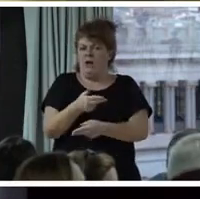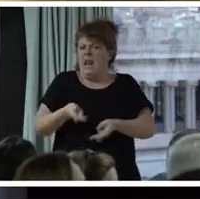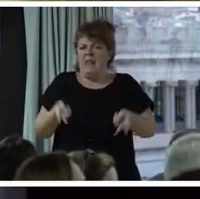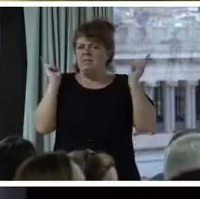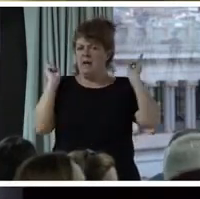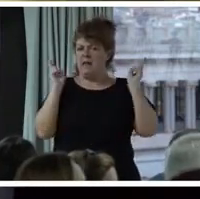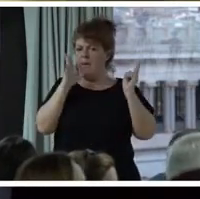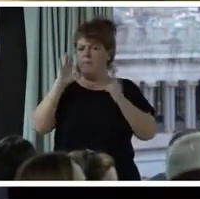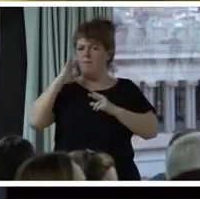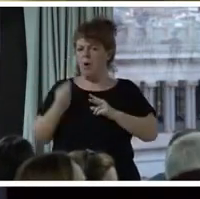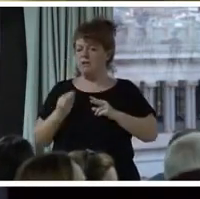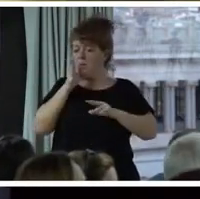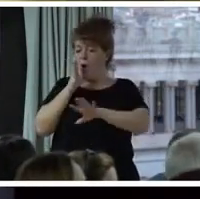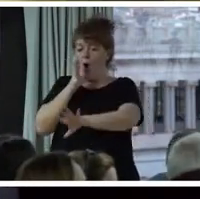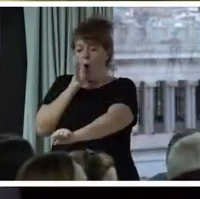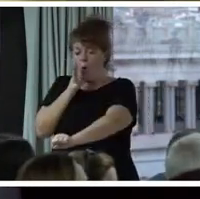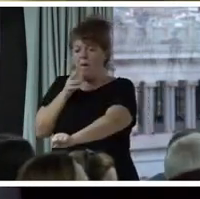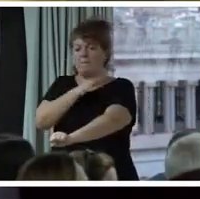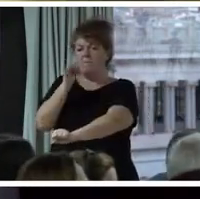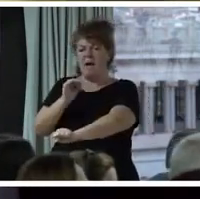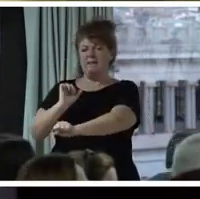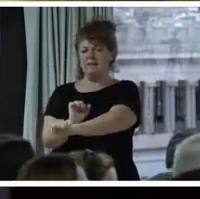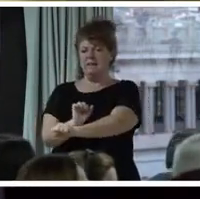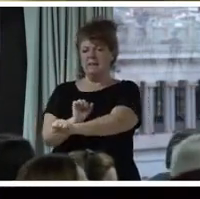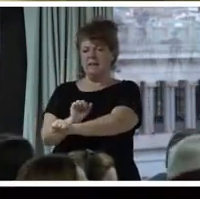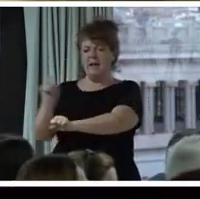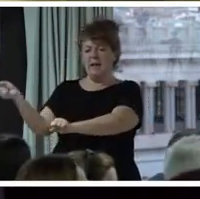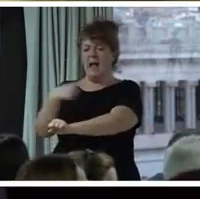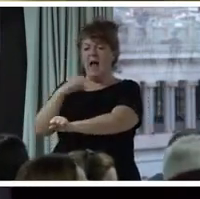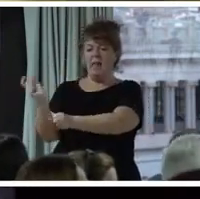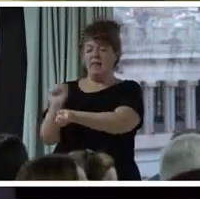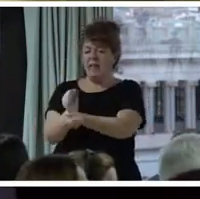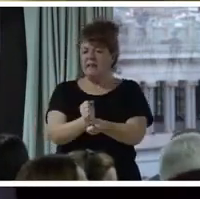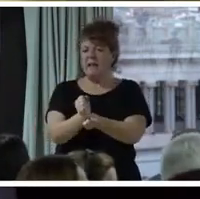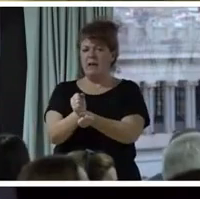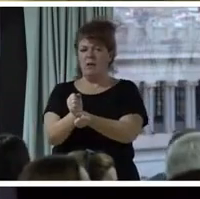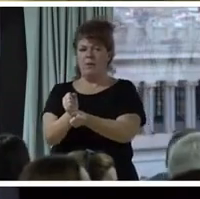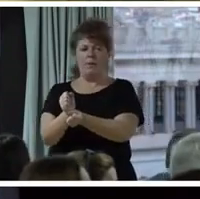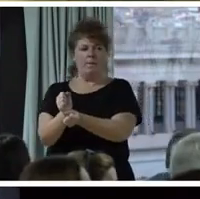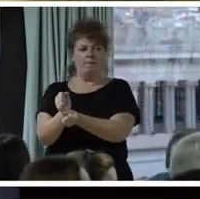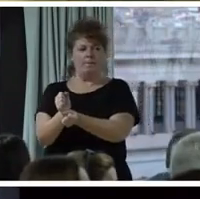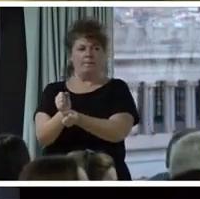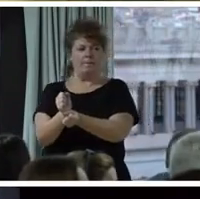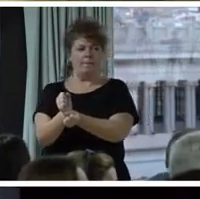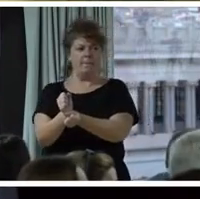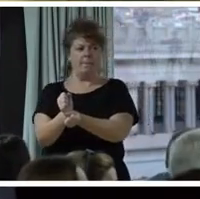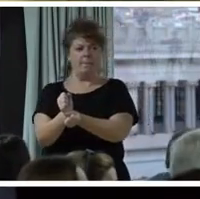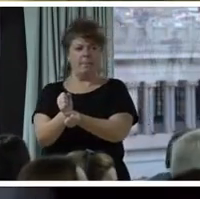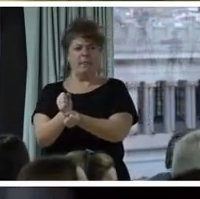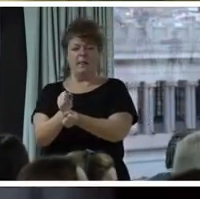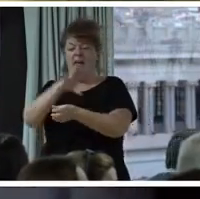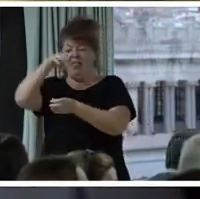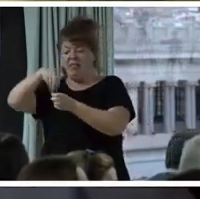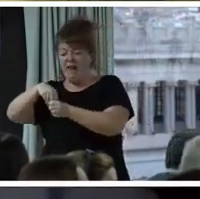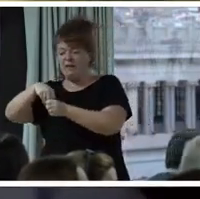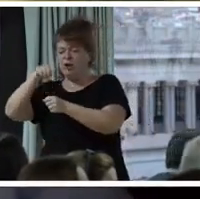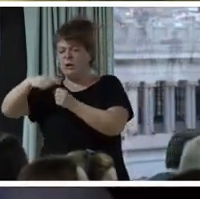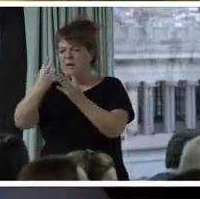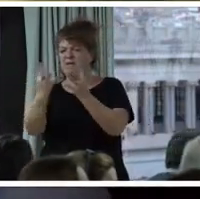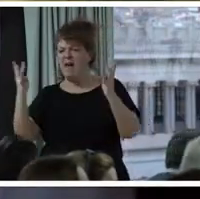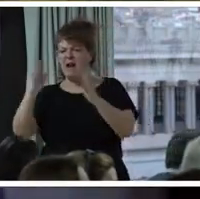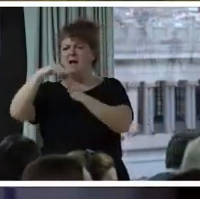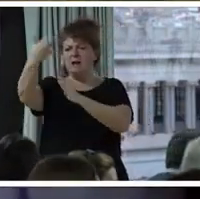palestinos bajo ocupación los palestinos son detenidos tanto dentras como e como más allá de La